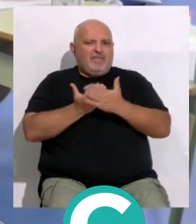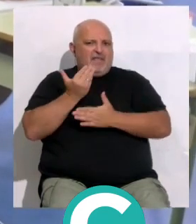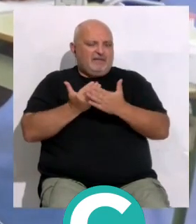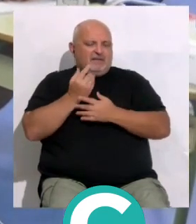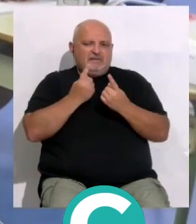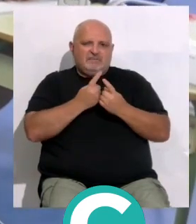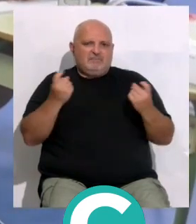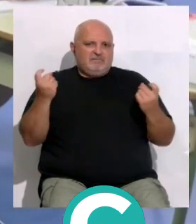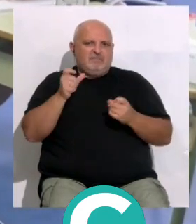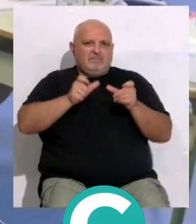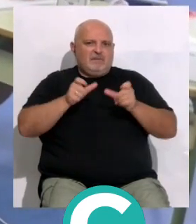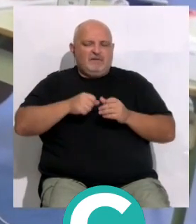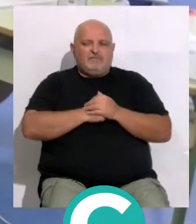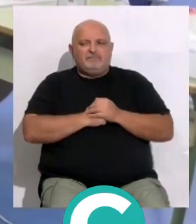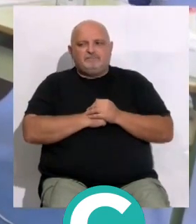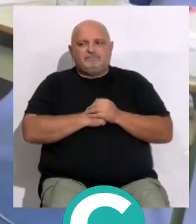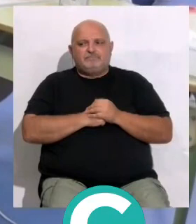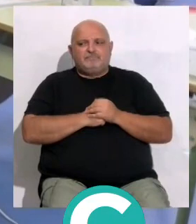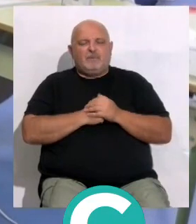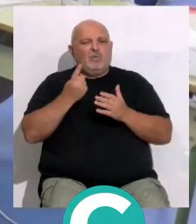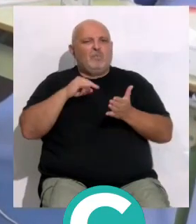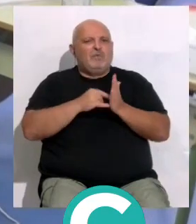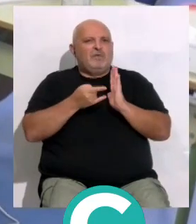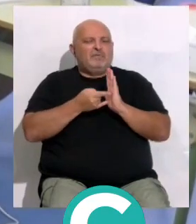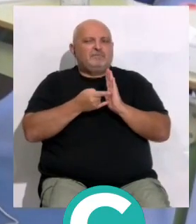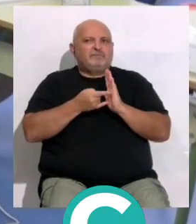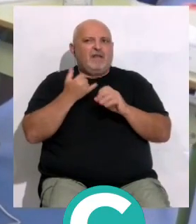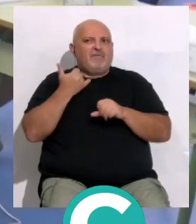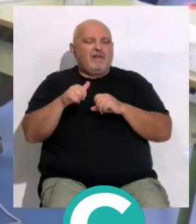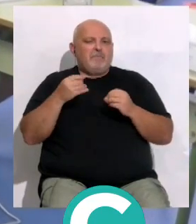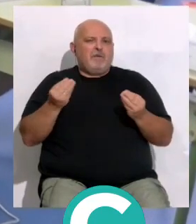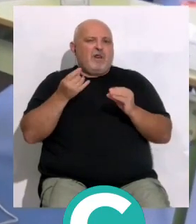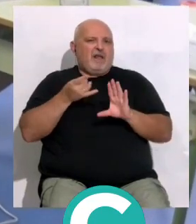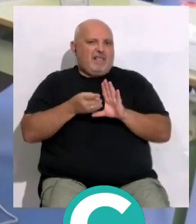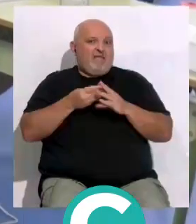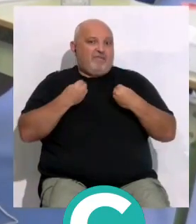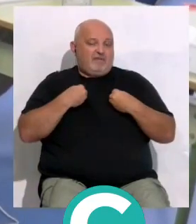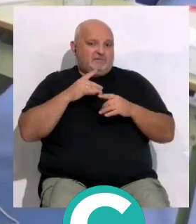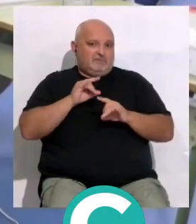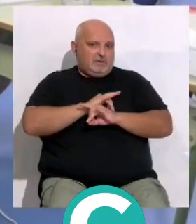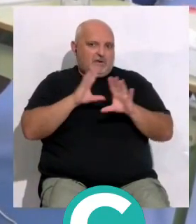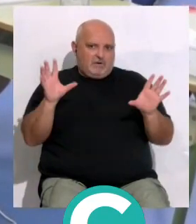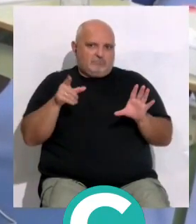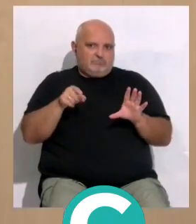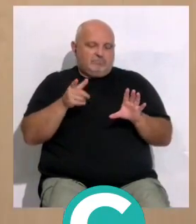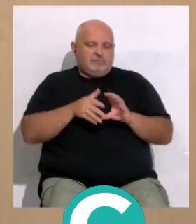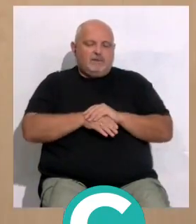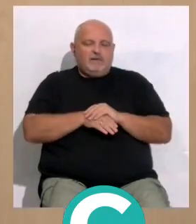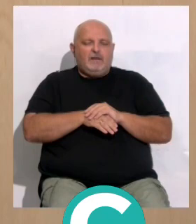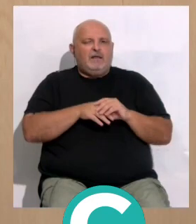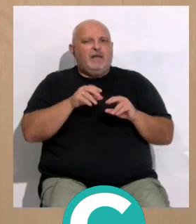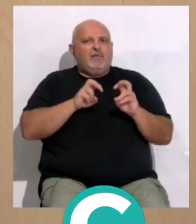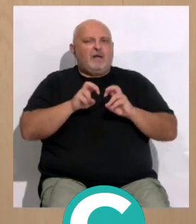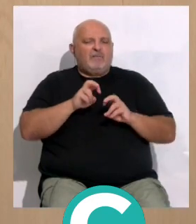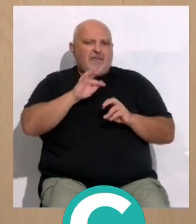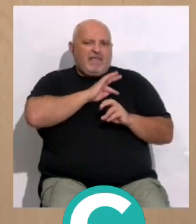que necesiten las pacientes. Este es un proyecto que al final mejora la calidad de vida de las personas que se apuntan. Entonces, es algo que merece